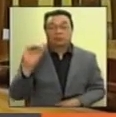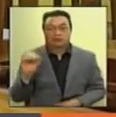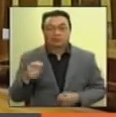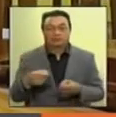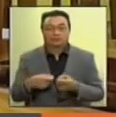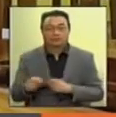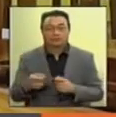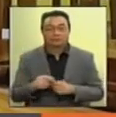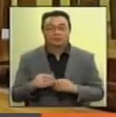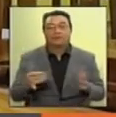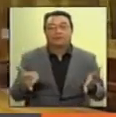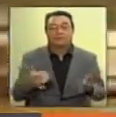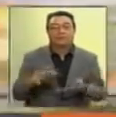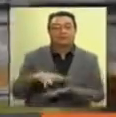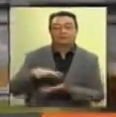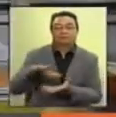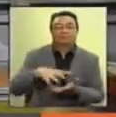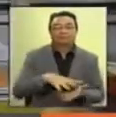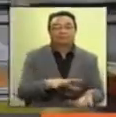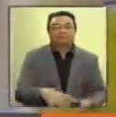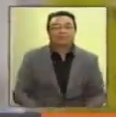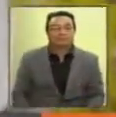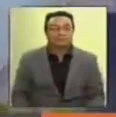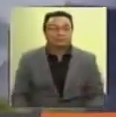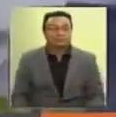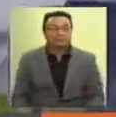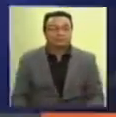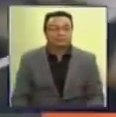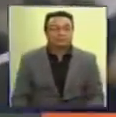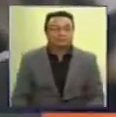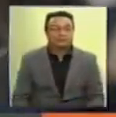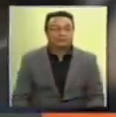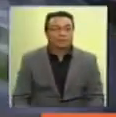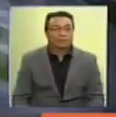capacidad con esta nueva modalidad.